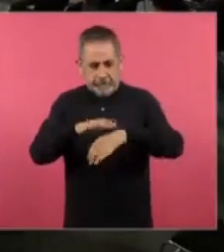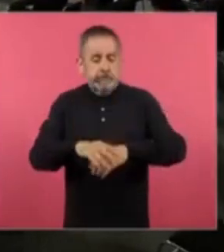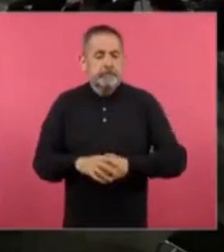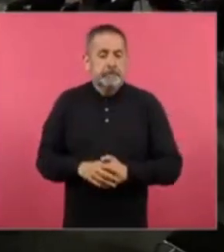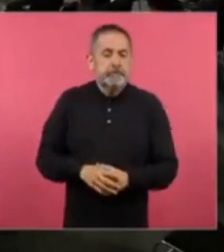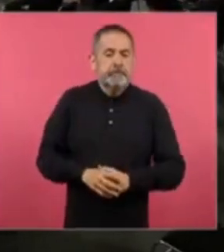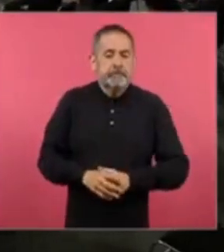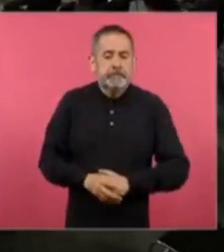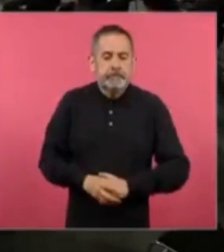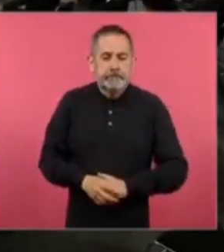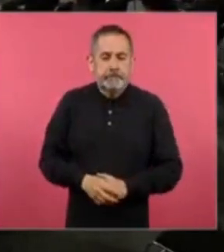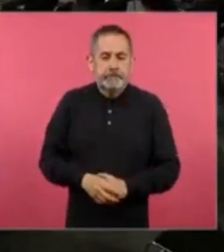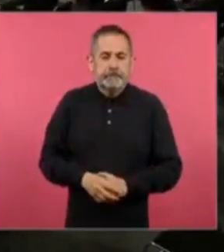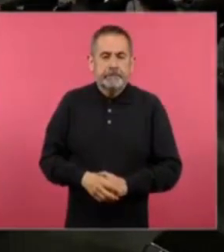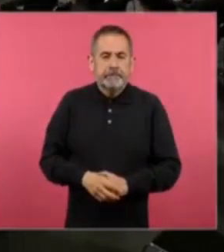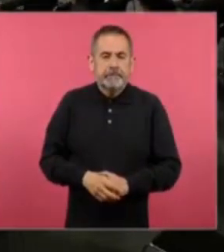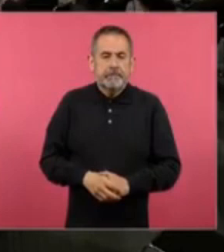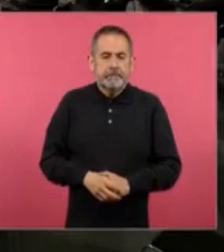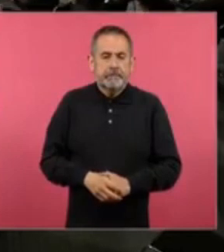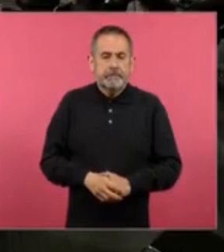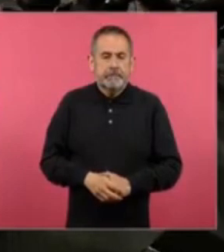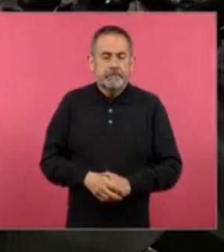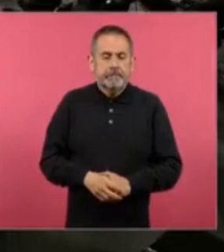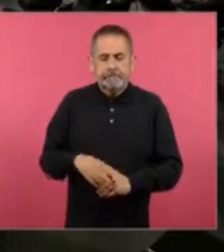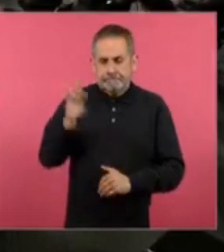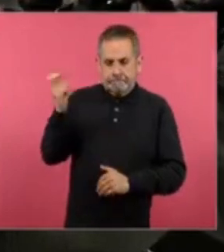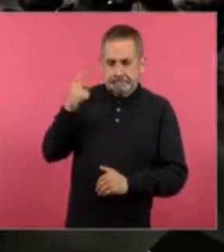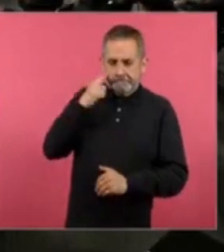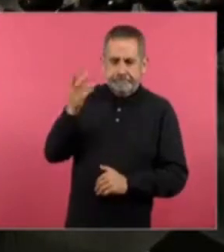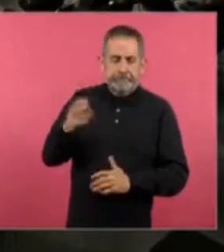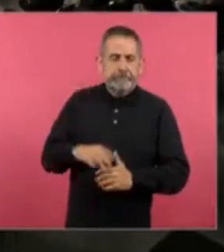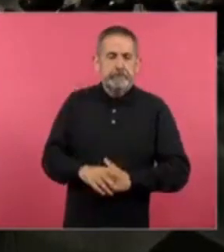El anterior, perdón. Bueno, en esta.